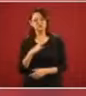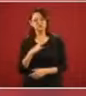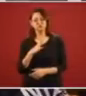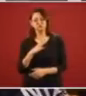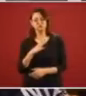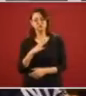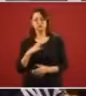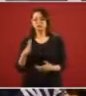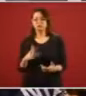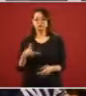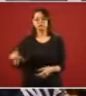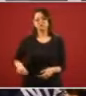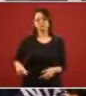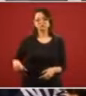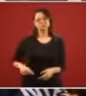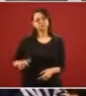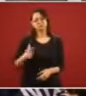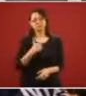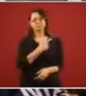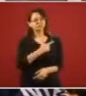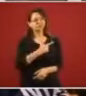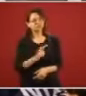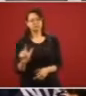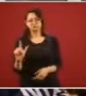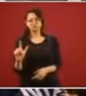a nuestro gobierno,